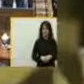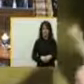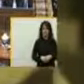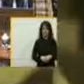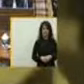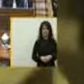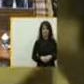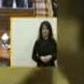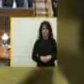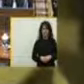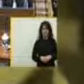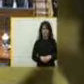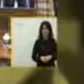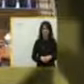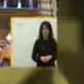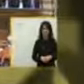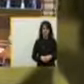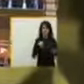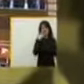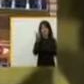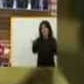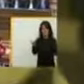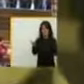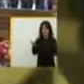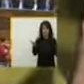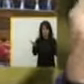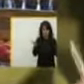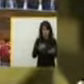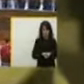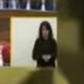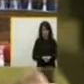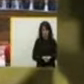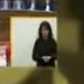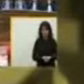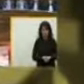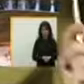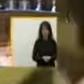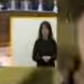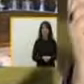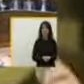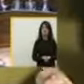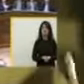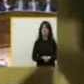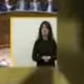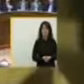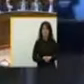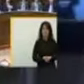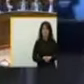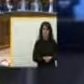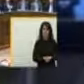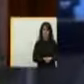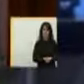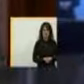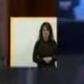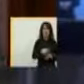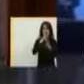13. E 13 serán moito máis doados de atopar, como, e mesmo como que non, por que? Porque o diste moito máis doados.